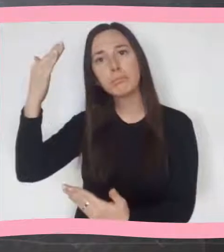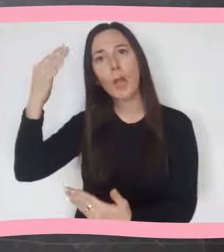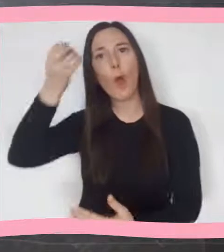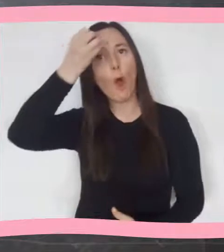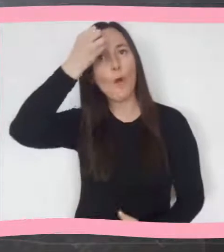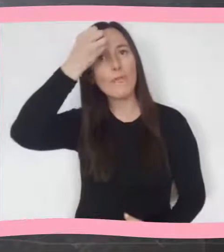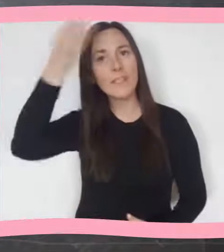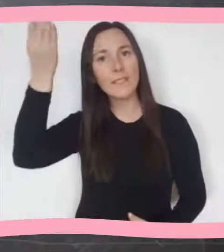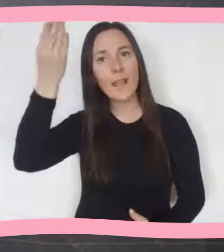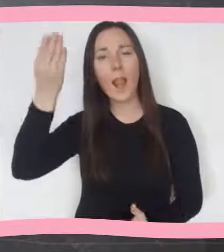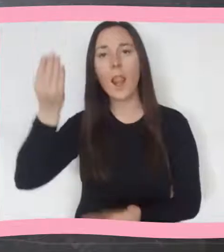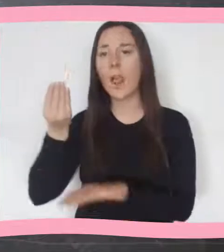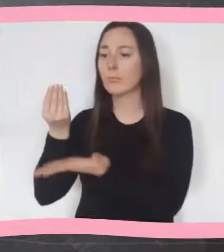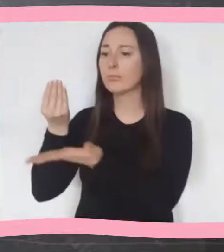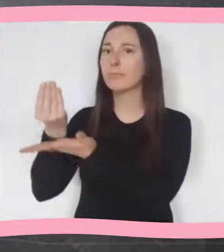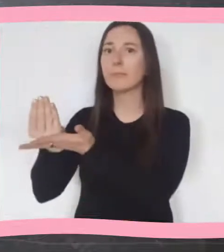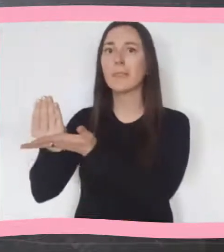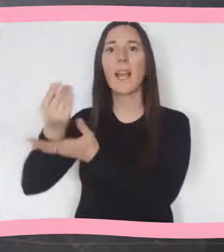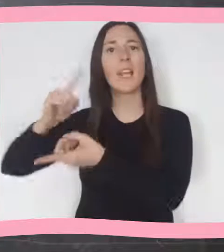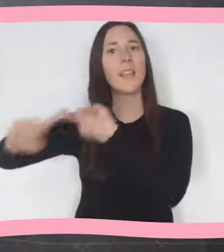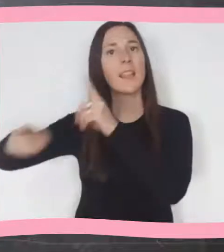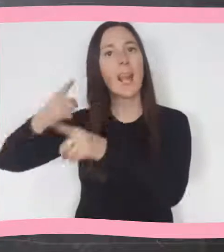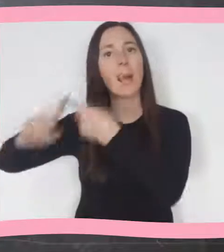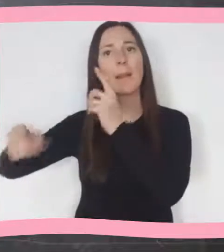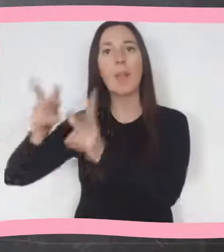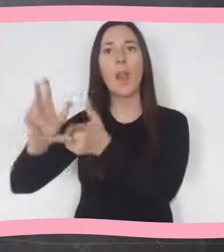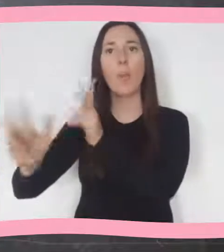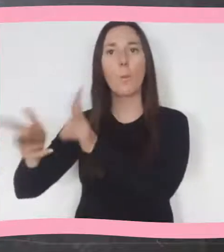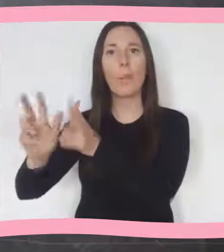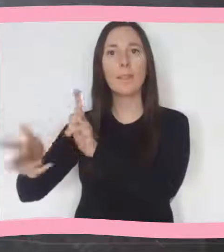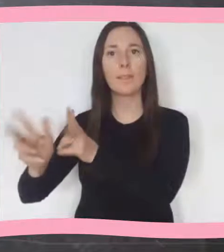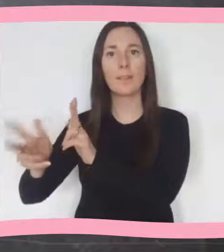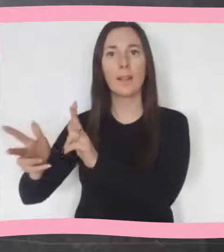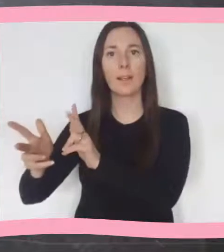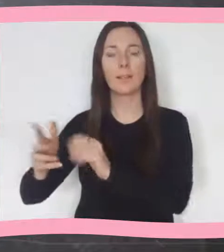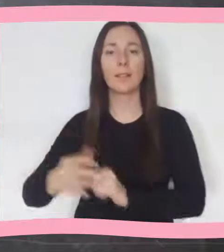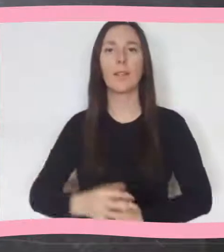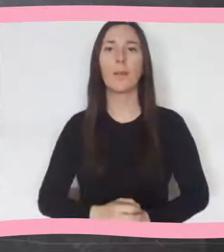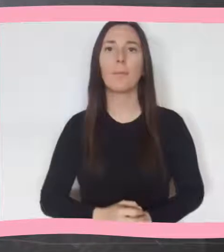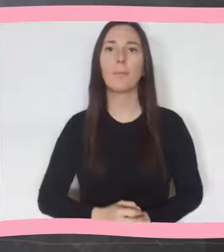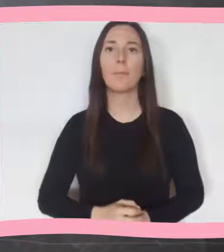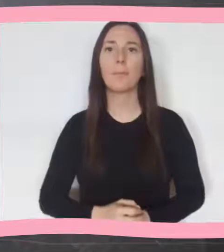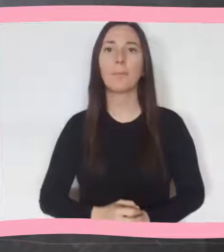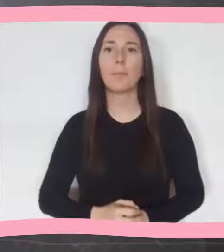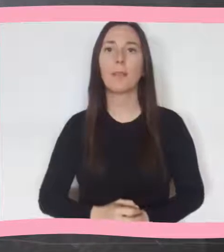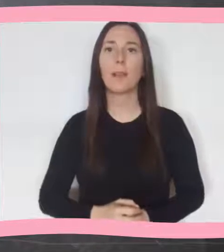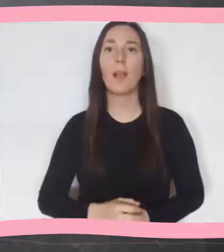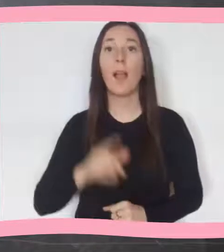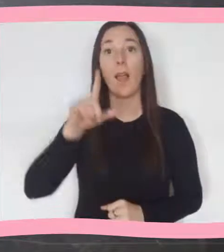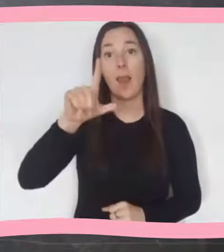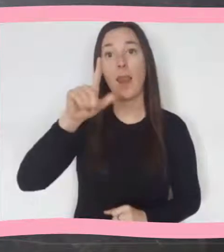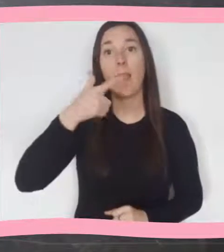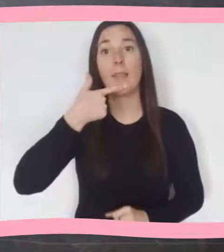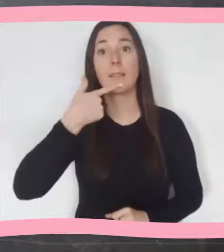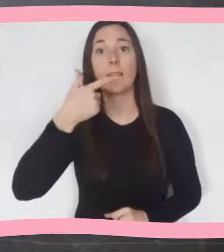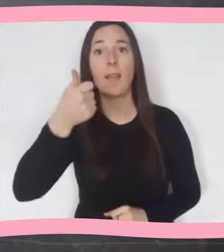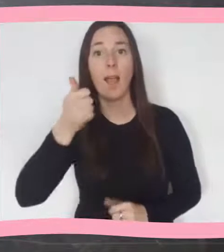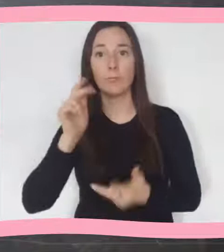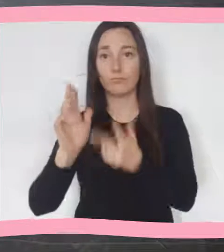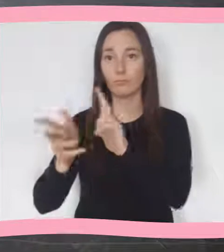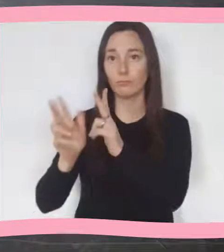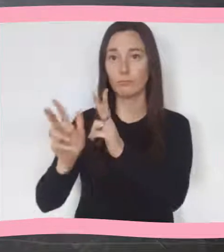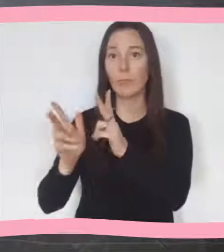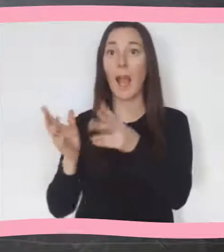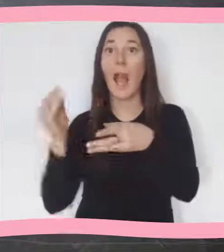oficialmente el cargo de Intérprete en Lengua de Señas Argentina, LSA, en el ámbito educativo, en la